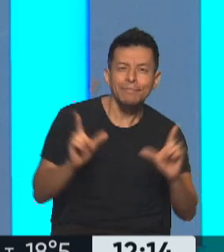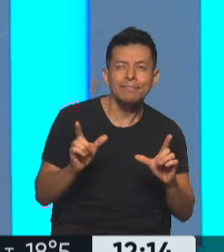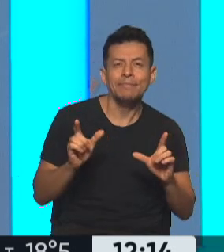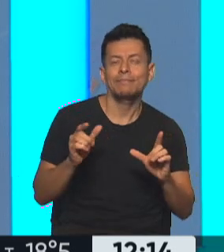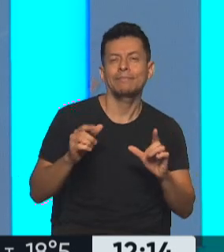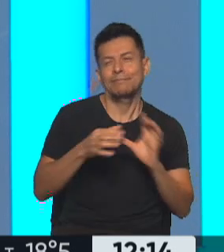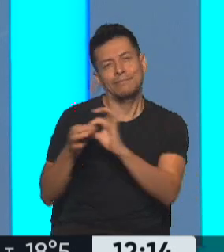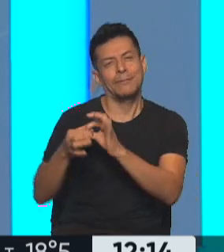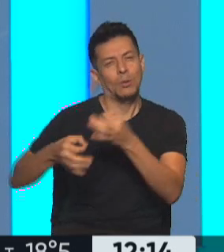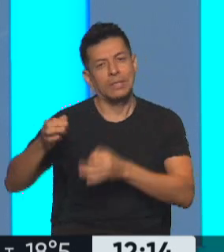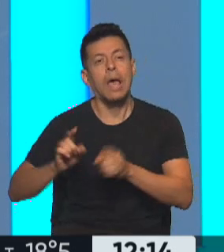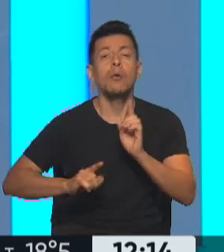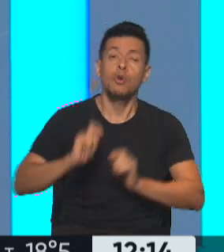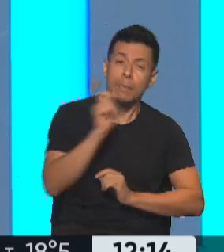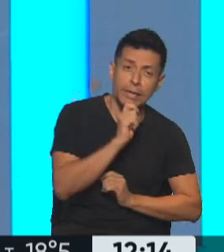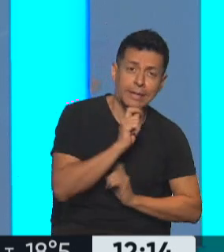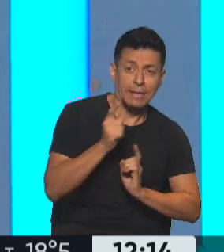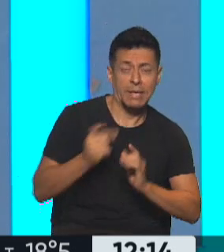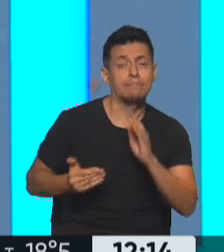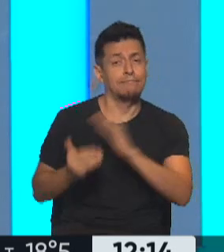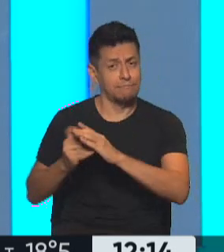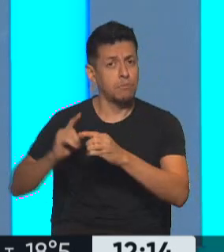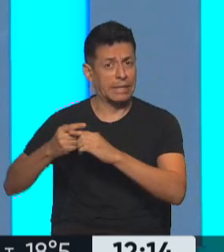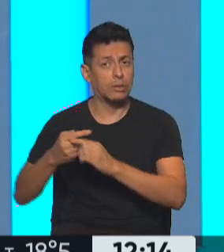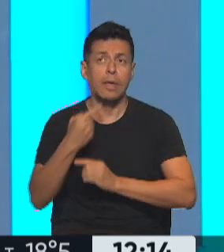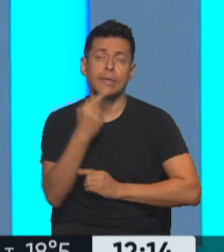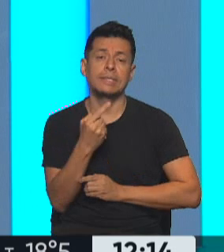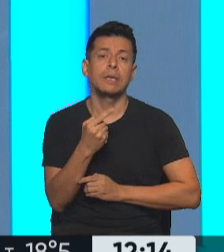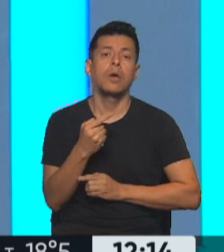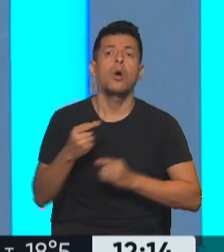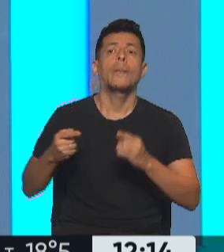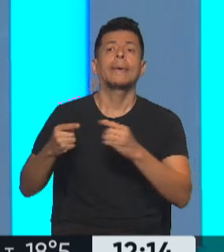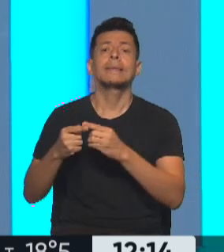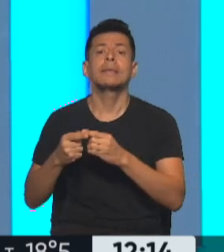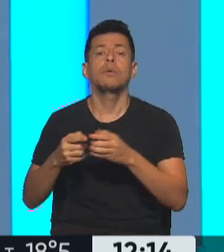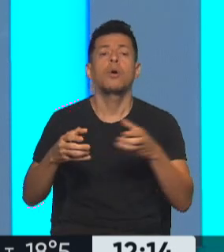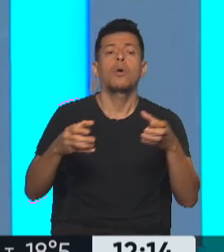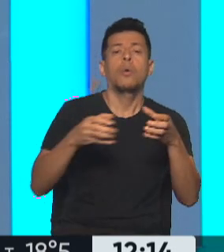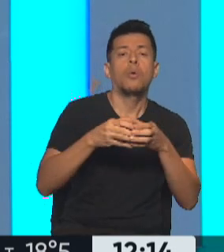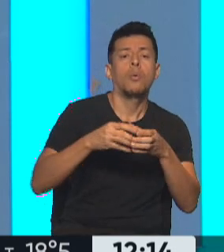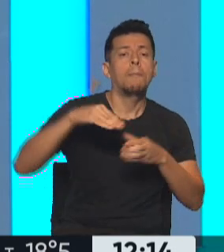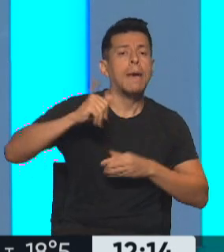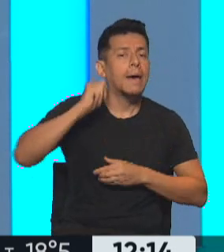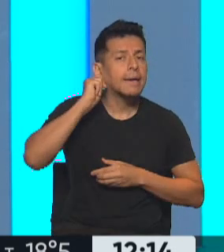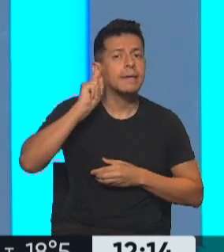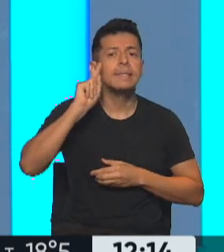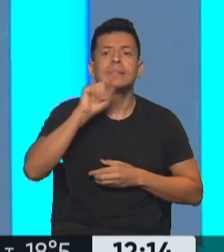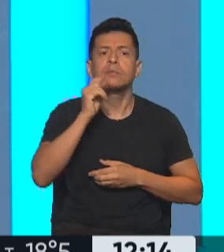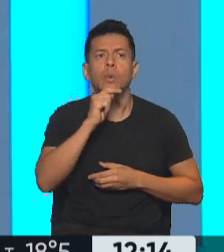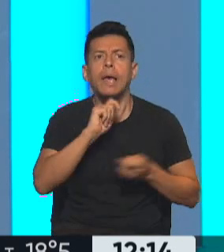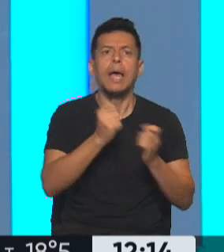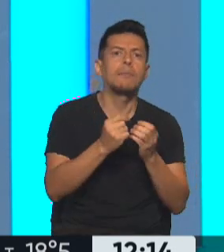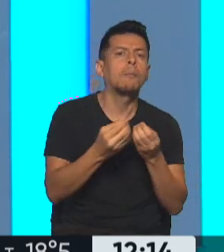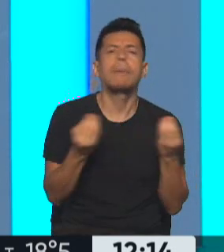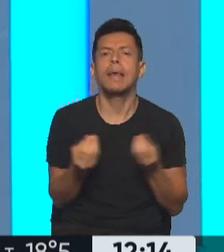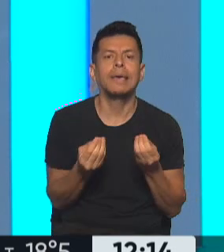usted señala, algunos periodistas, pero también dirigentes políticos, dicen que el objetivo de la reforma en el Consejo de la Magistratura es que Cristina